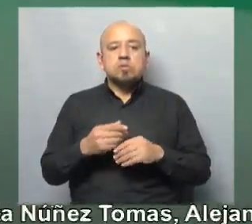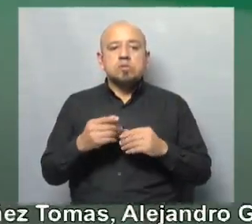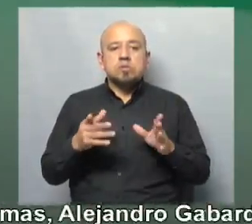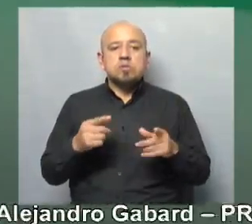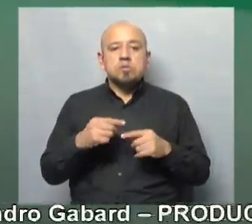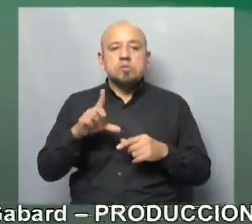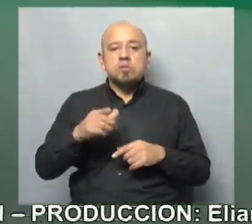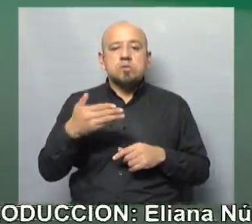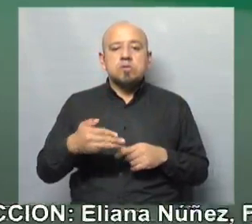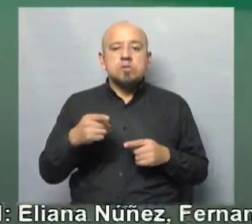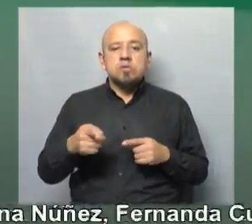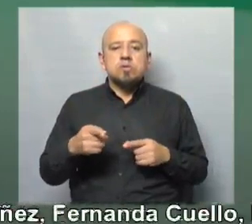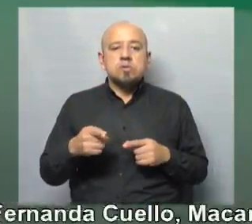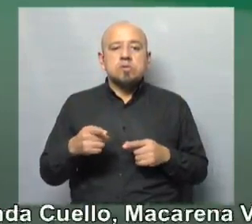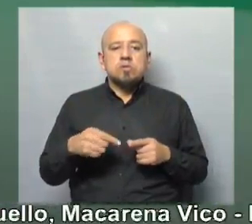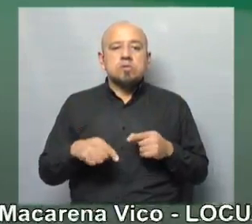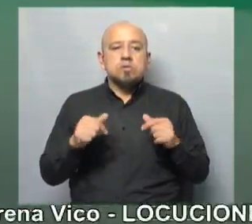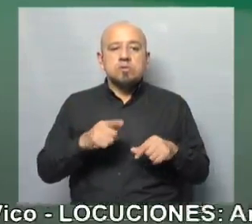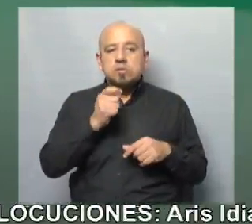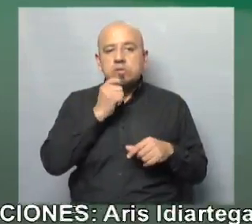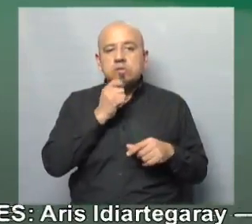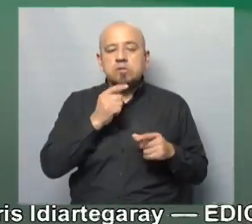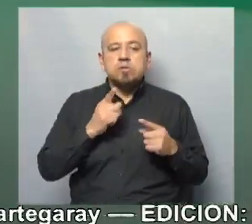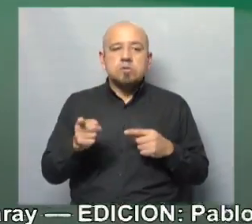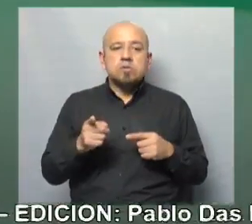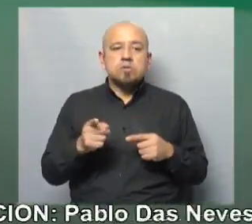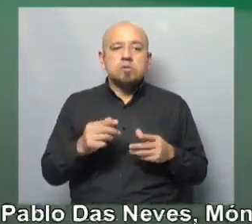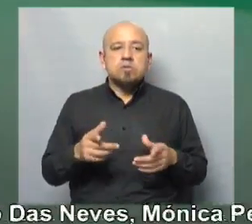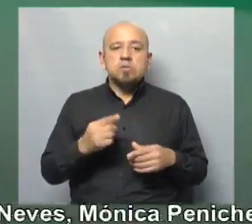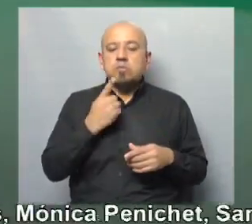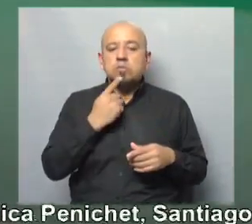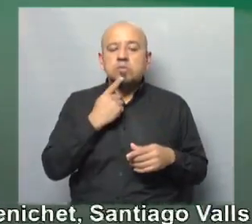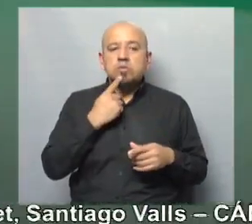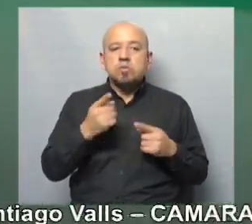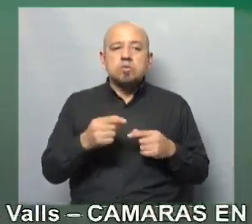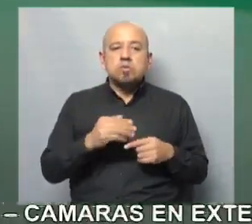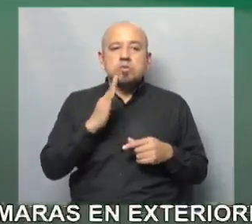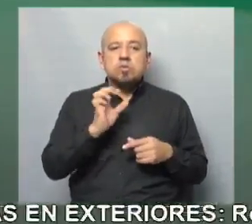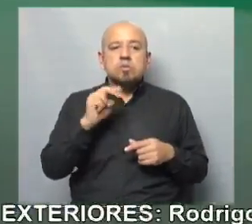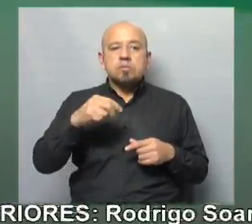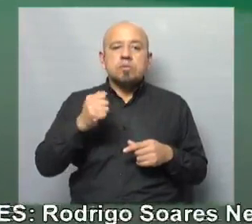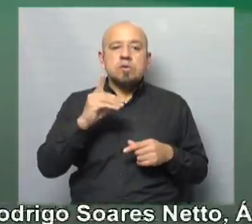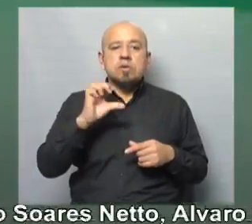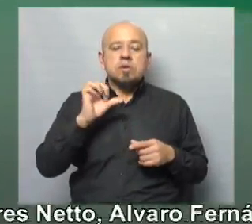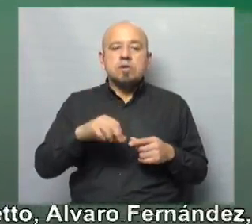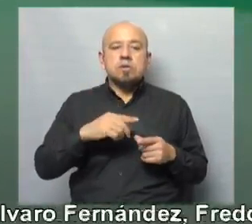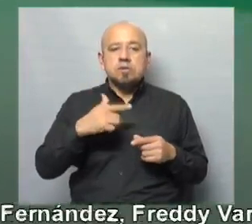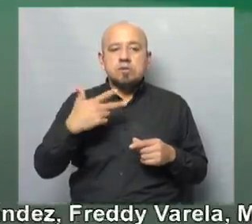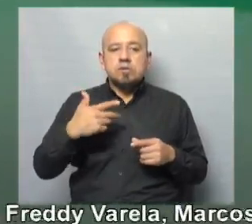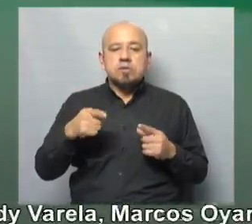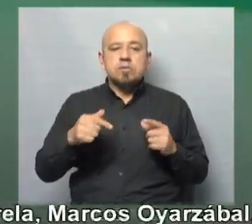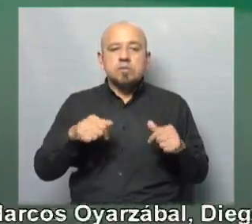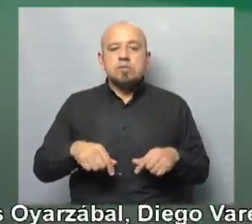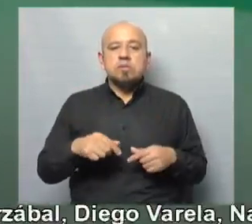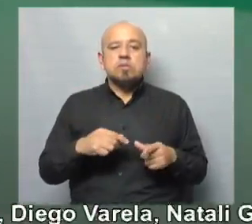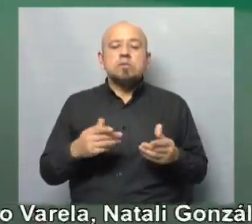viene el adobe ya de entrevista de wilmar amaral con un legislador del oficialismo gustavo penadés senador del organismo en instantes aquí